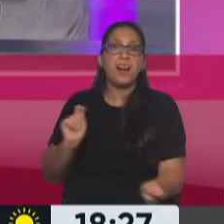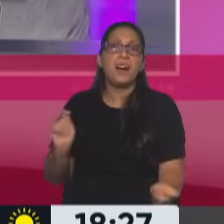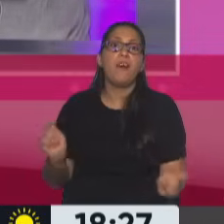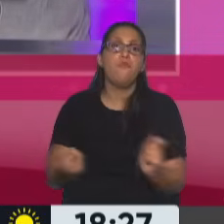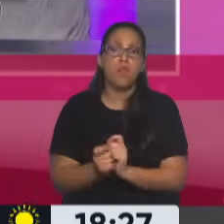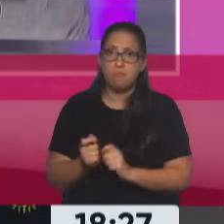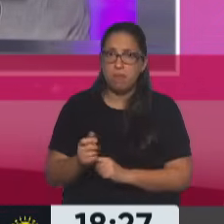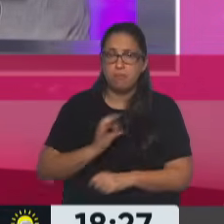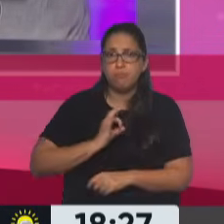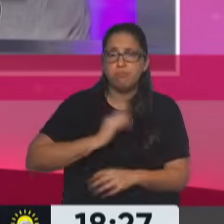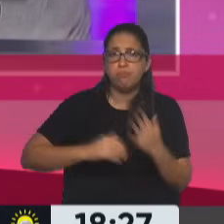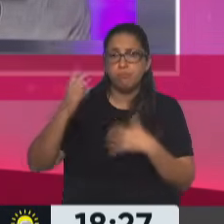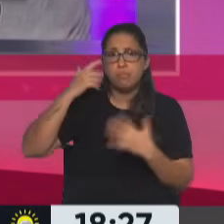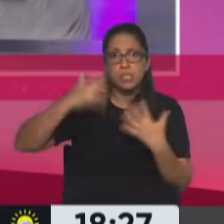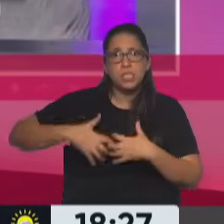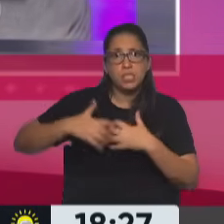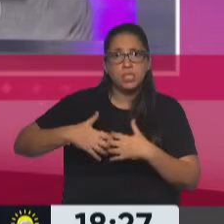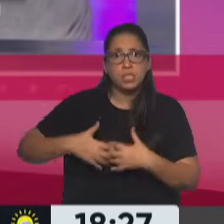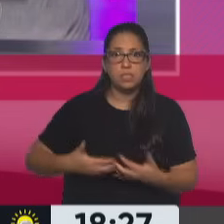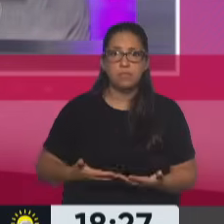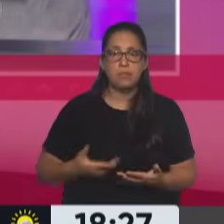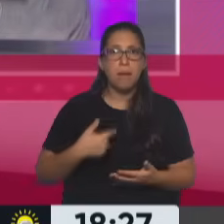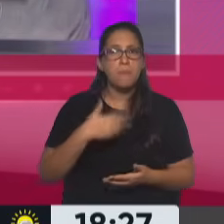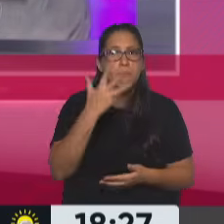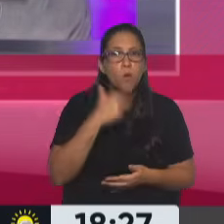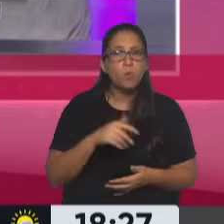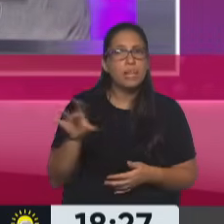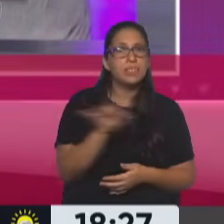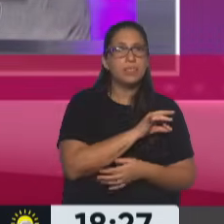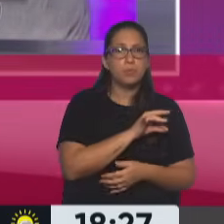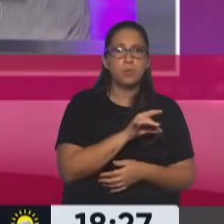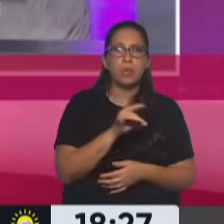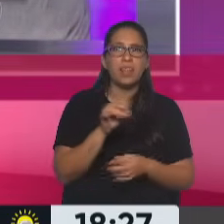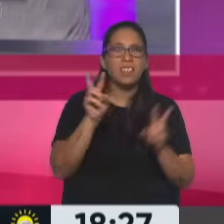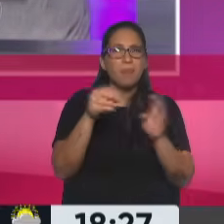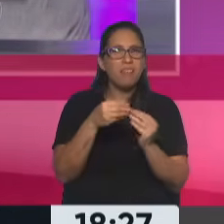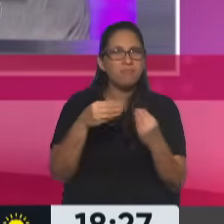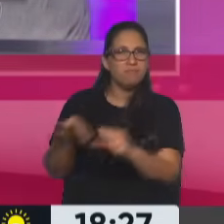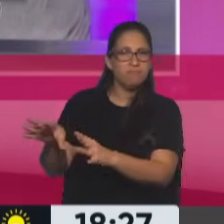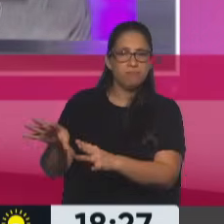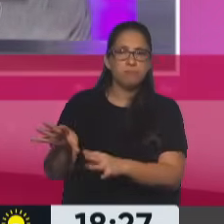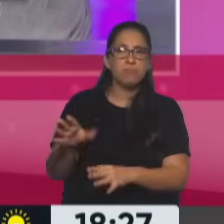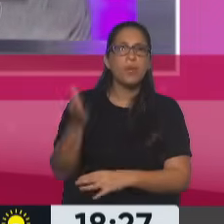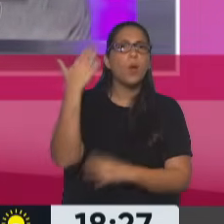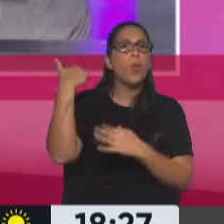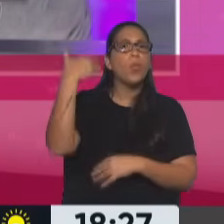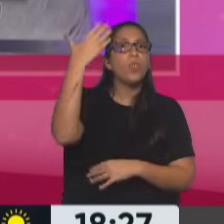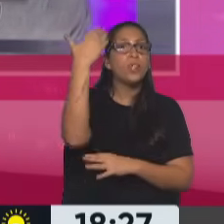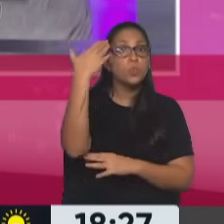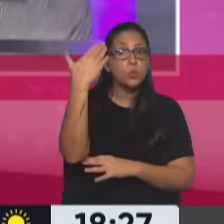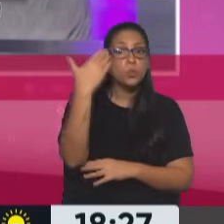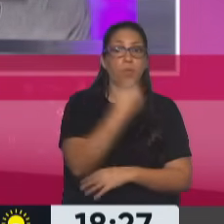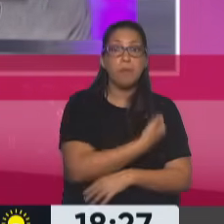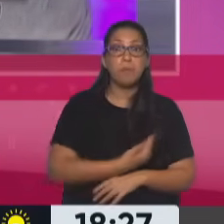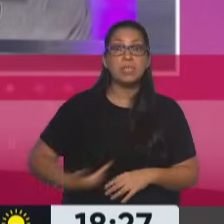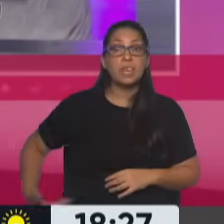positivo, que a mí me gusta señalarlo porque ha quedado perdido. Uno de los discursos del